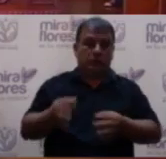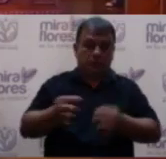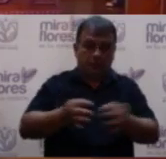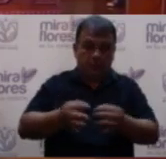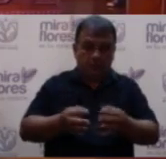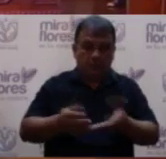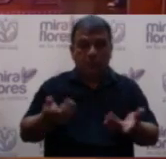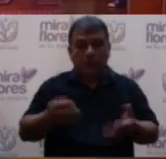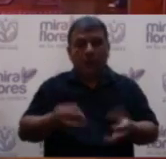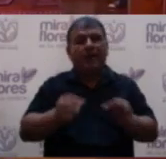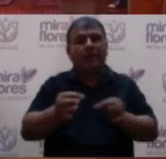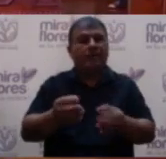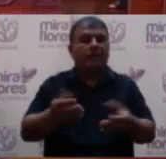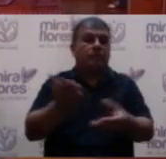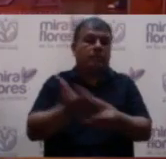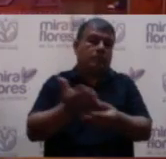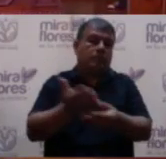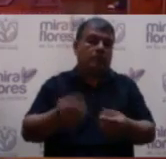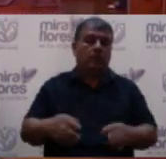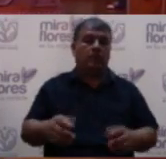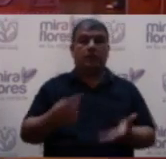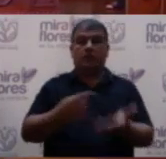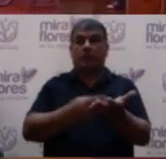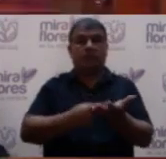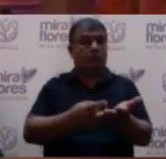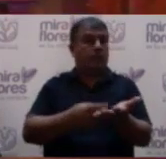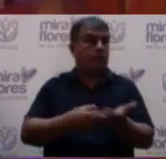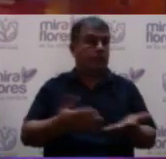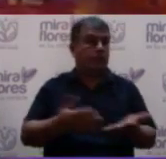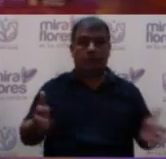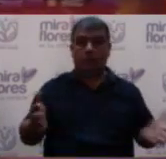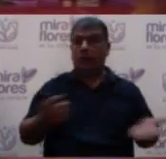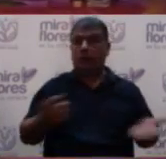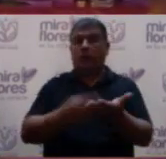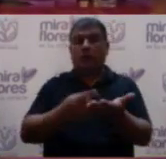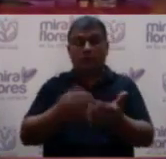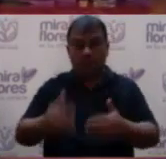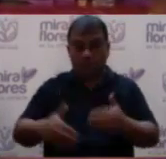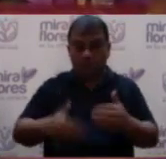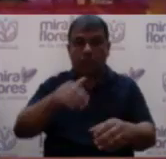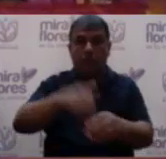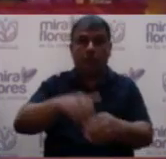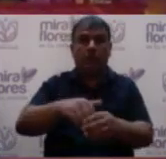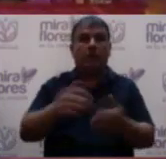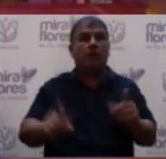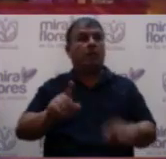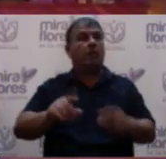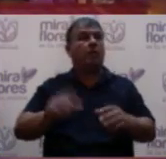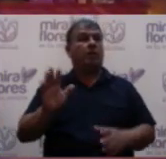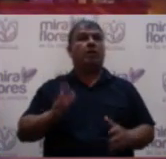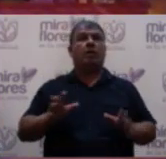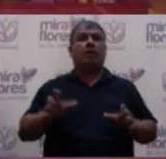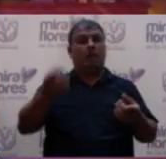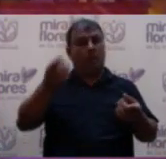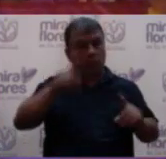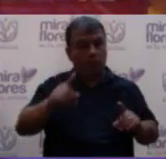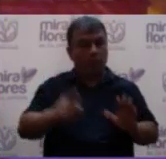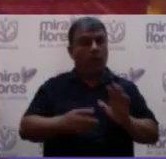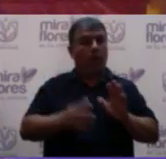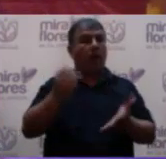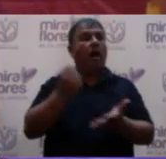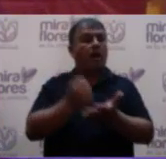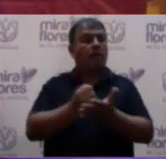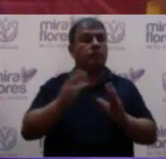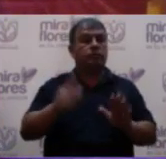en el presente acuerdo. Al debate. Si no hay debate, procederemos al voto. Aquellos que estén a favor de aprobar esta solicitud